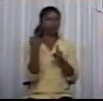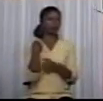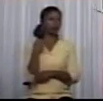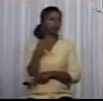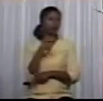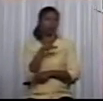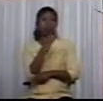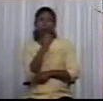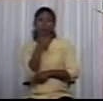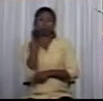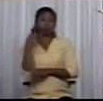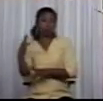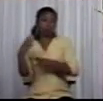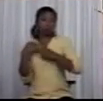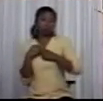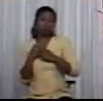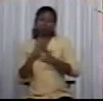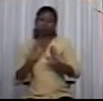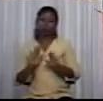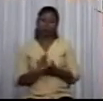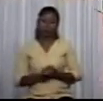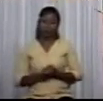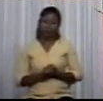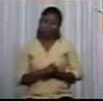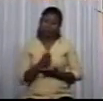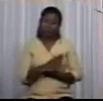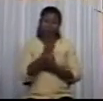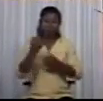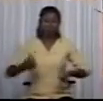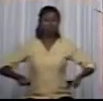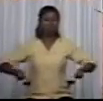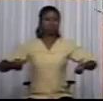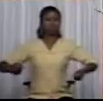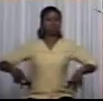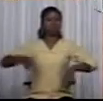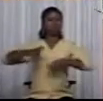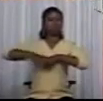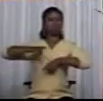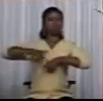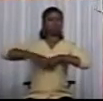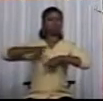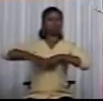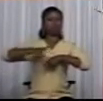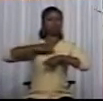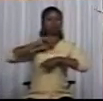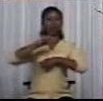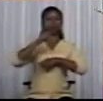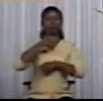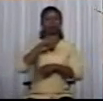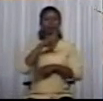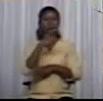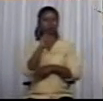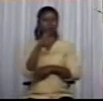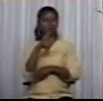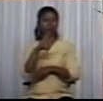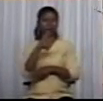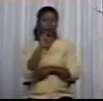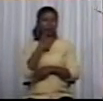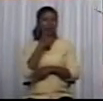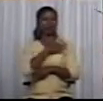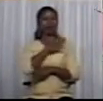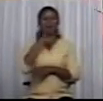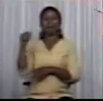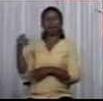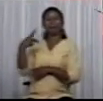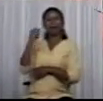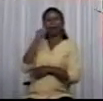Roncón. Pues bueno, pues dije, yo todavía me senté en la sillita, en las mesitas. Entonces, para recordarlo a él, ya no fue Roncón, sino Papá Roncón. Y de